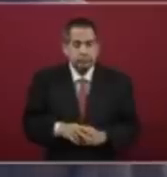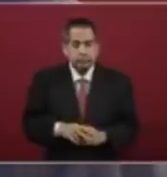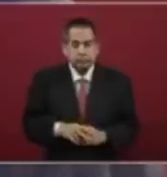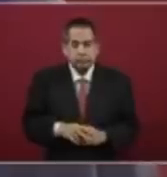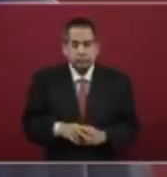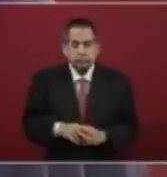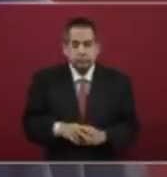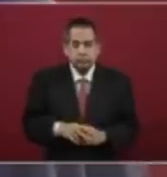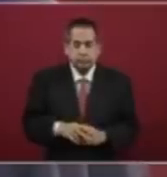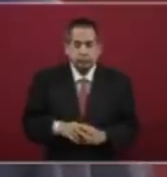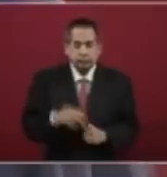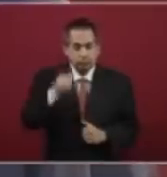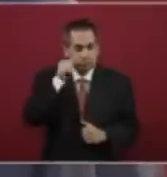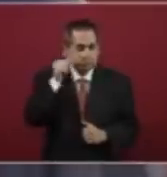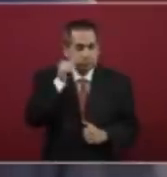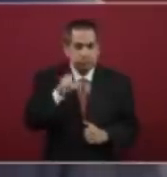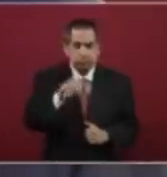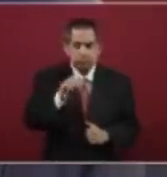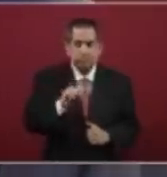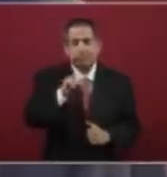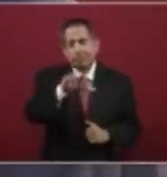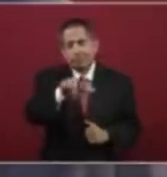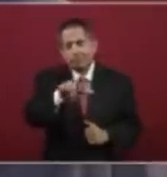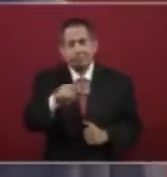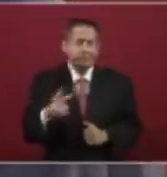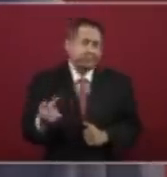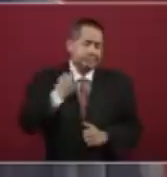fueron 67 homicidios,